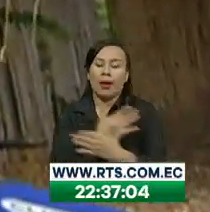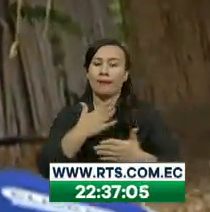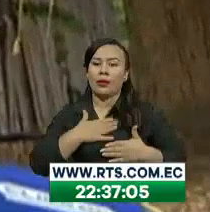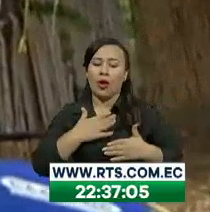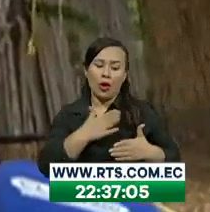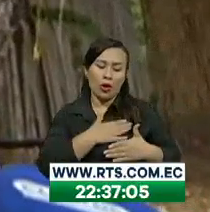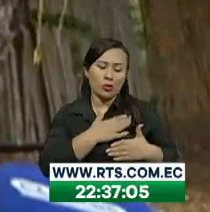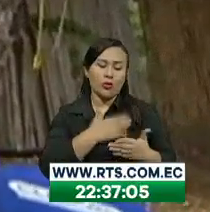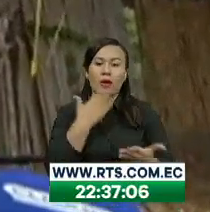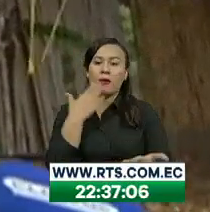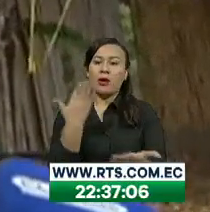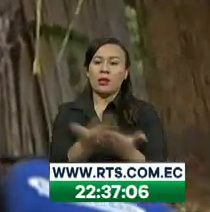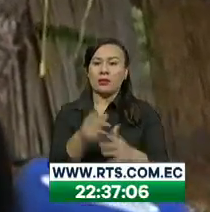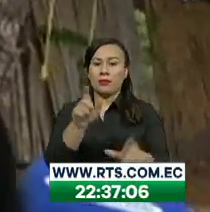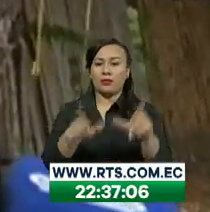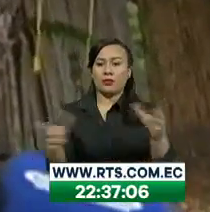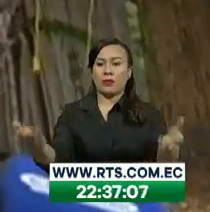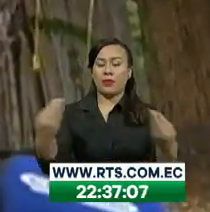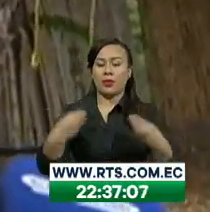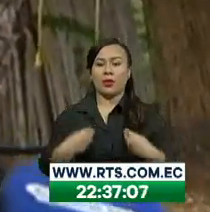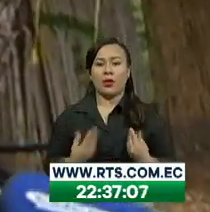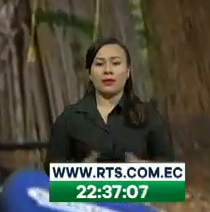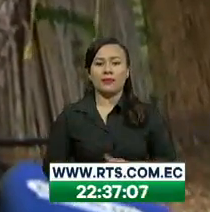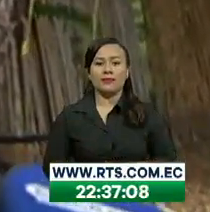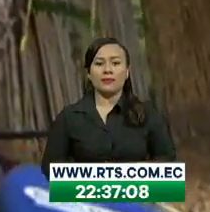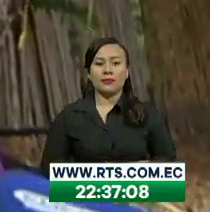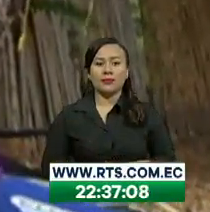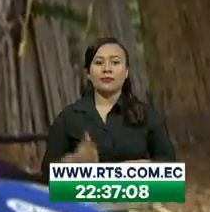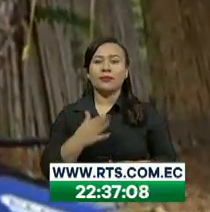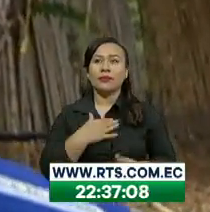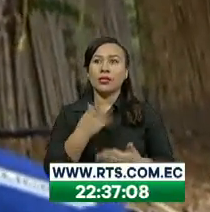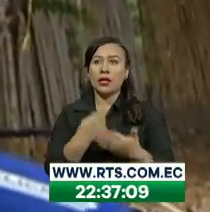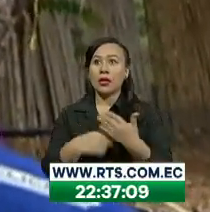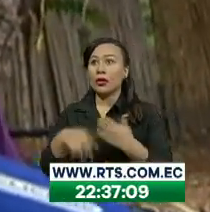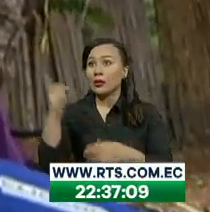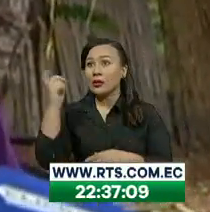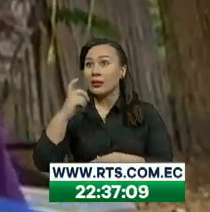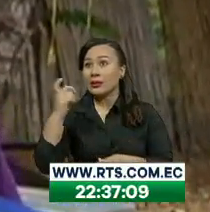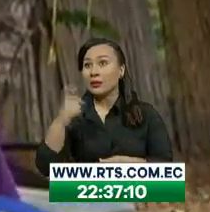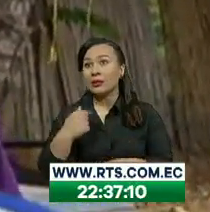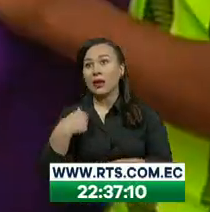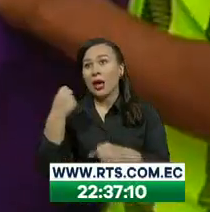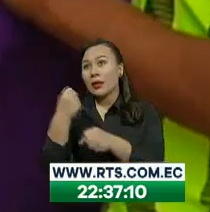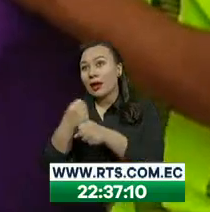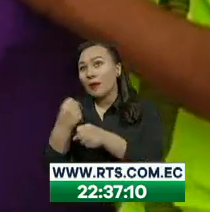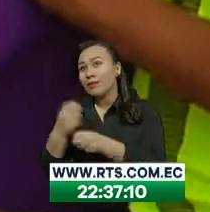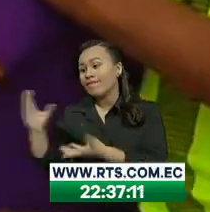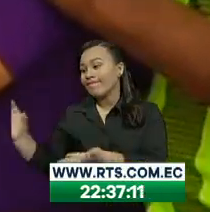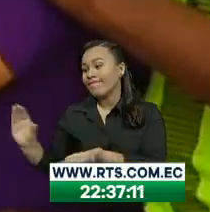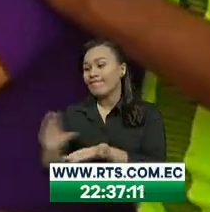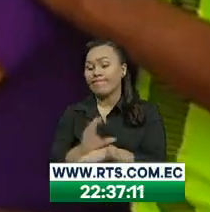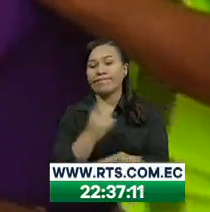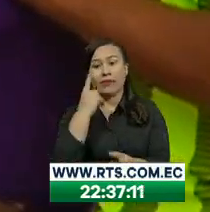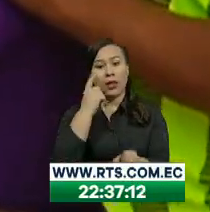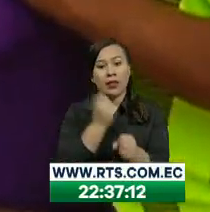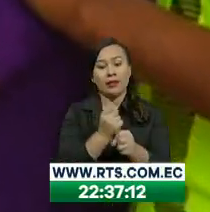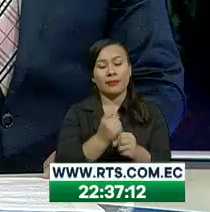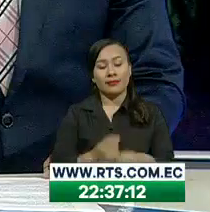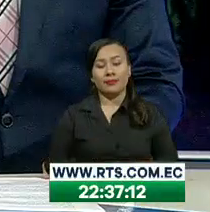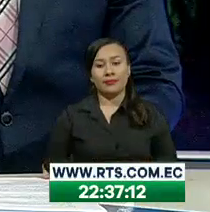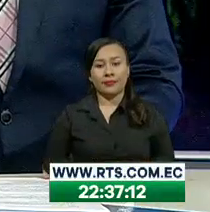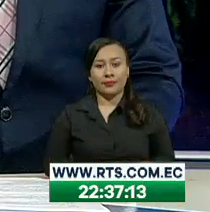las agradecería mucho porque mis hijos necesitan, yo necesito y con eso yo tengo que trabajar también. Informó Roselena